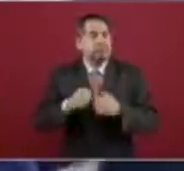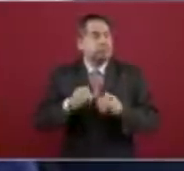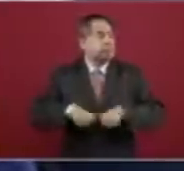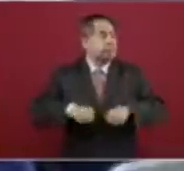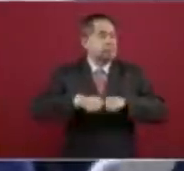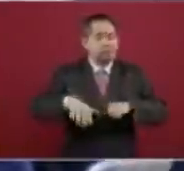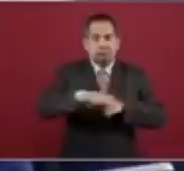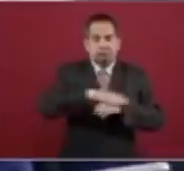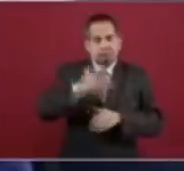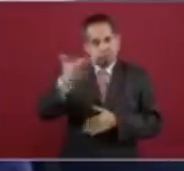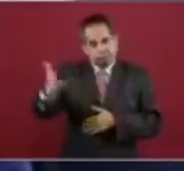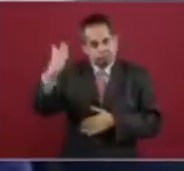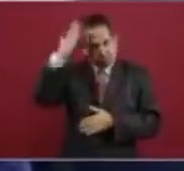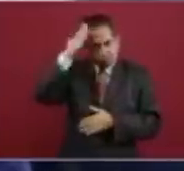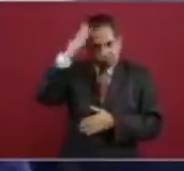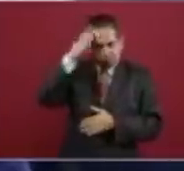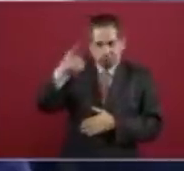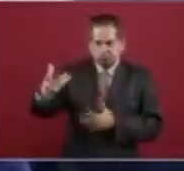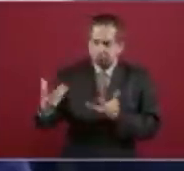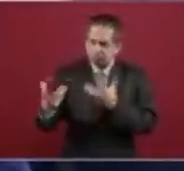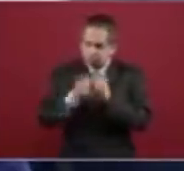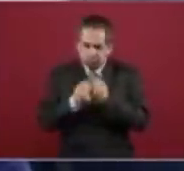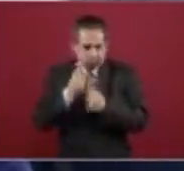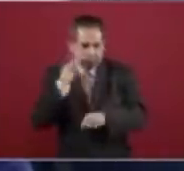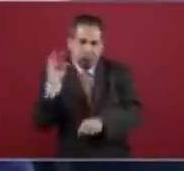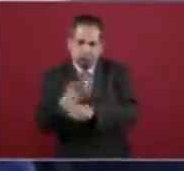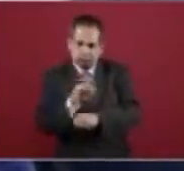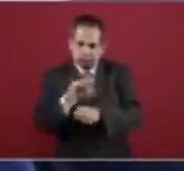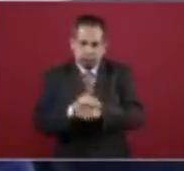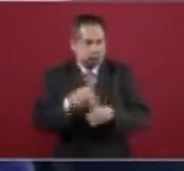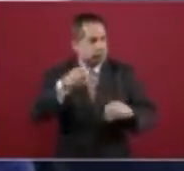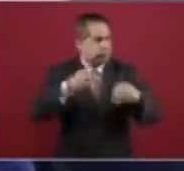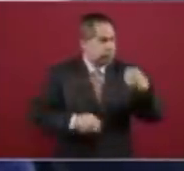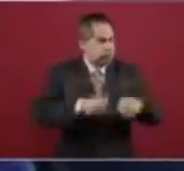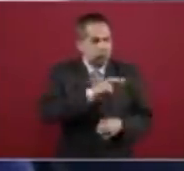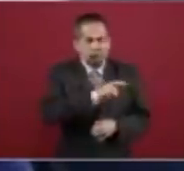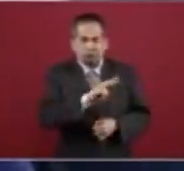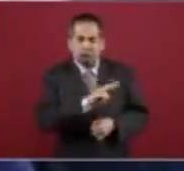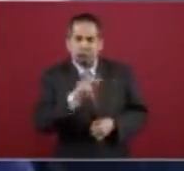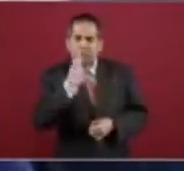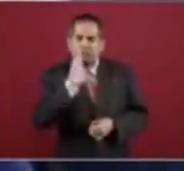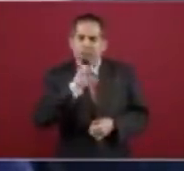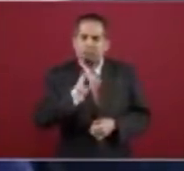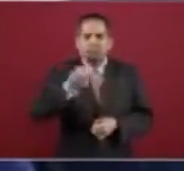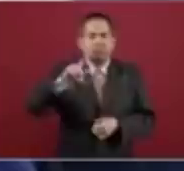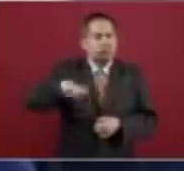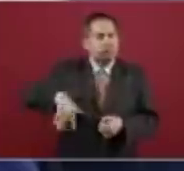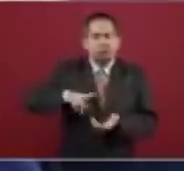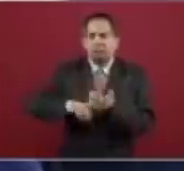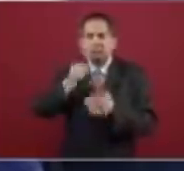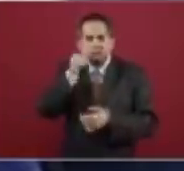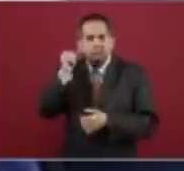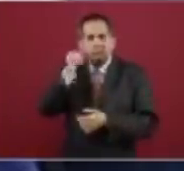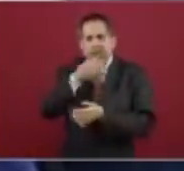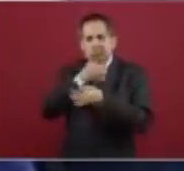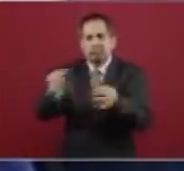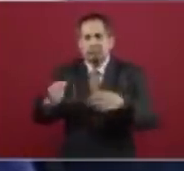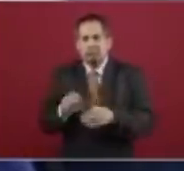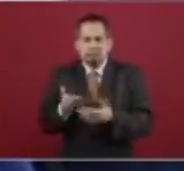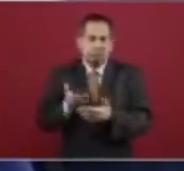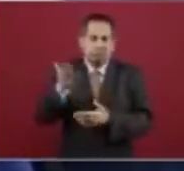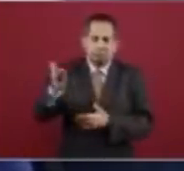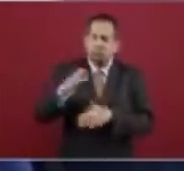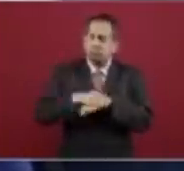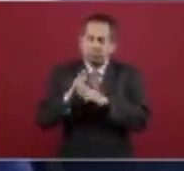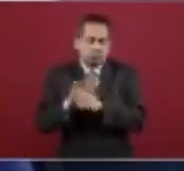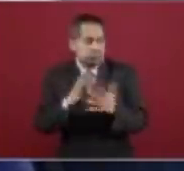con su liderazgo se una a esta causa. Se juzgue a estos malos funcionarios como usted lo declaró el día de ayer. Salve al